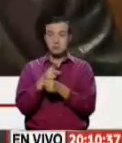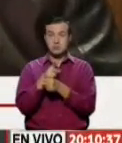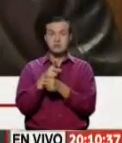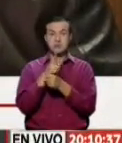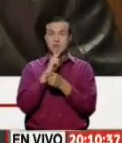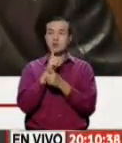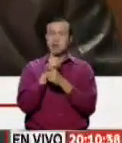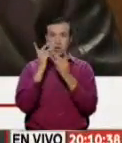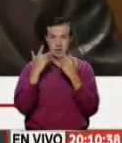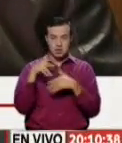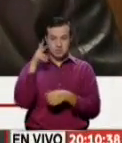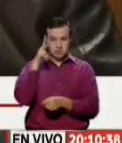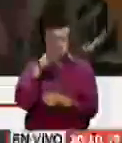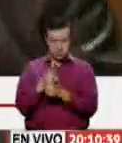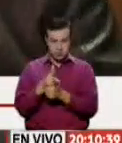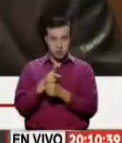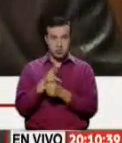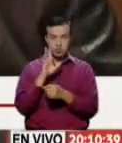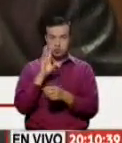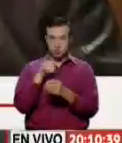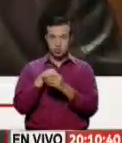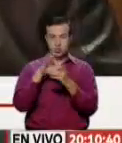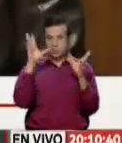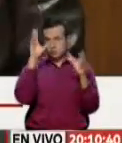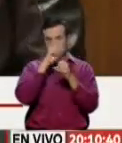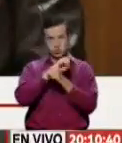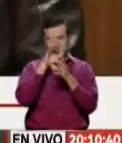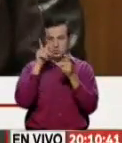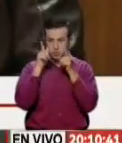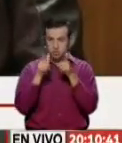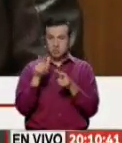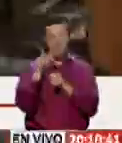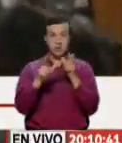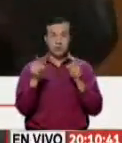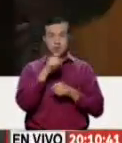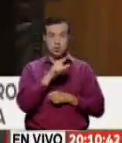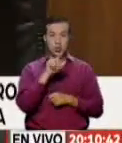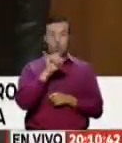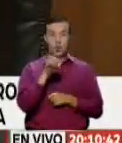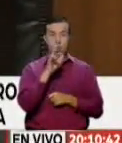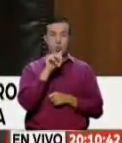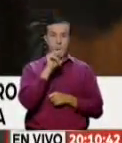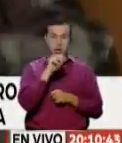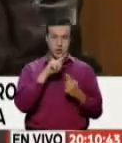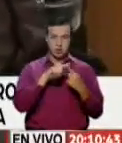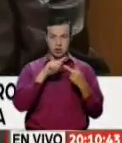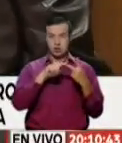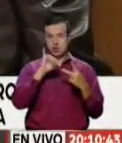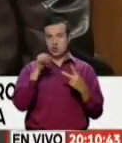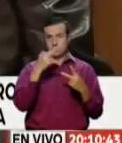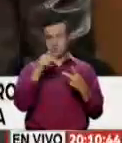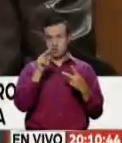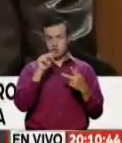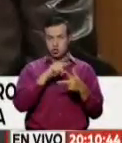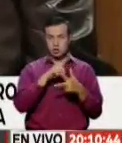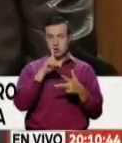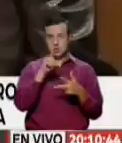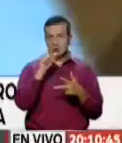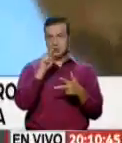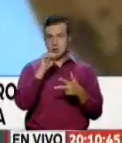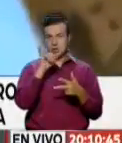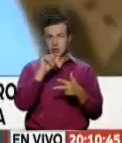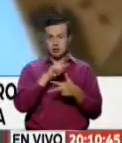decir, tenemos una videovigilancia las 24 horas. Los detenidos Juan Andrés M., John Alexander P. y Dani Paul